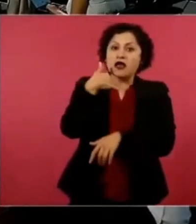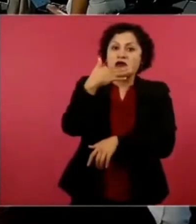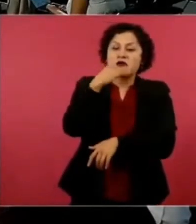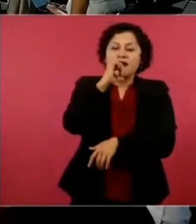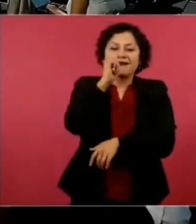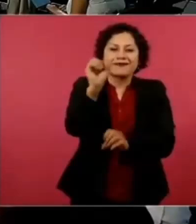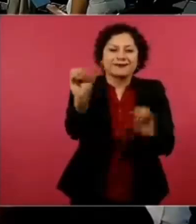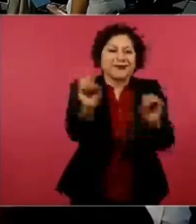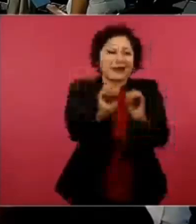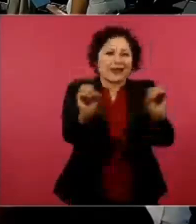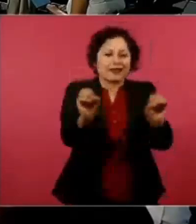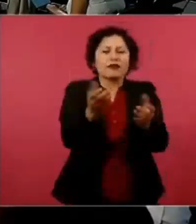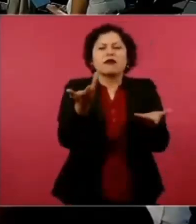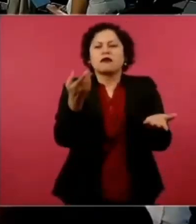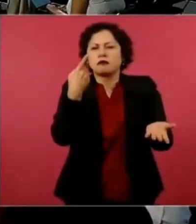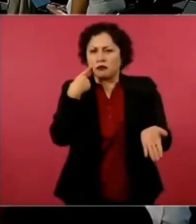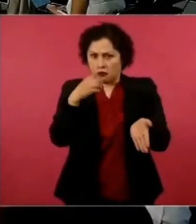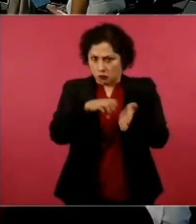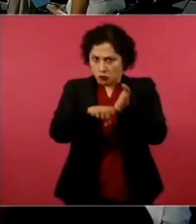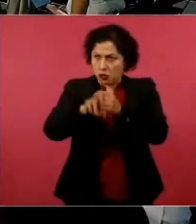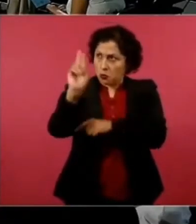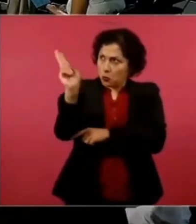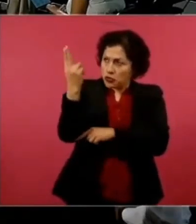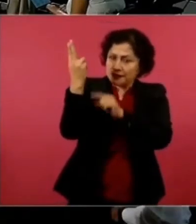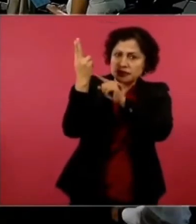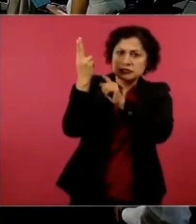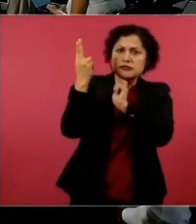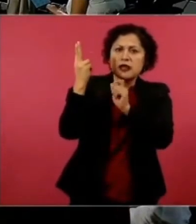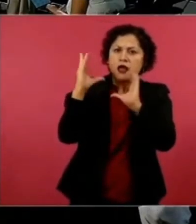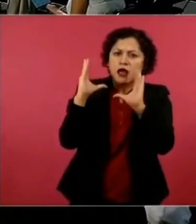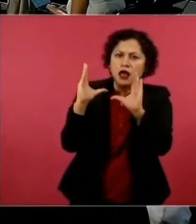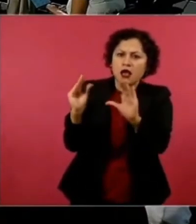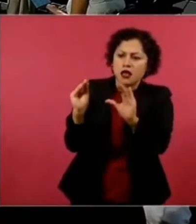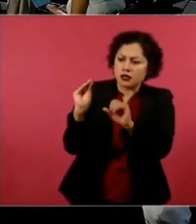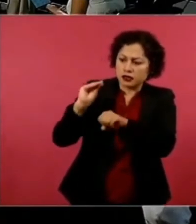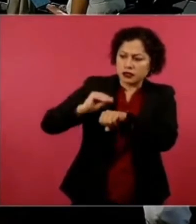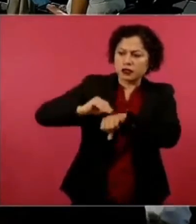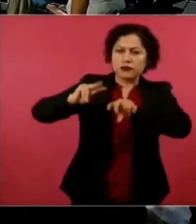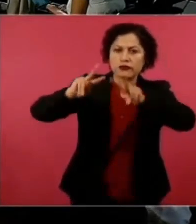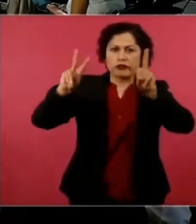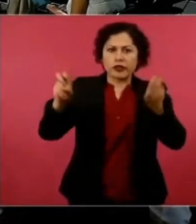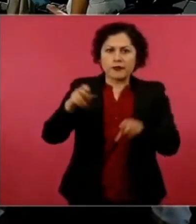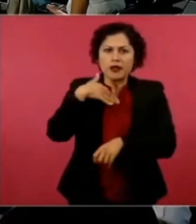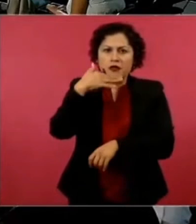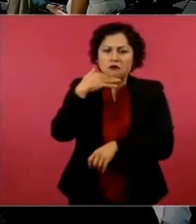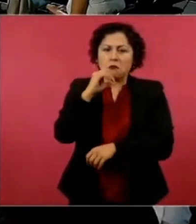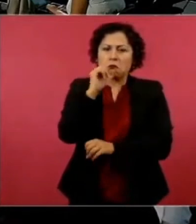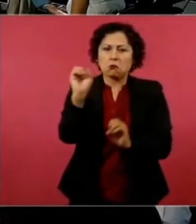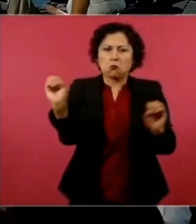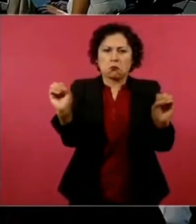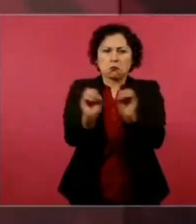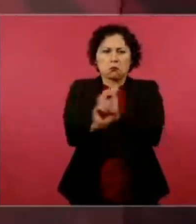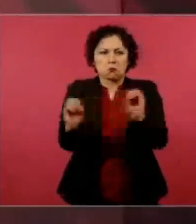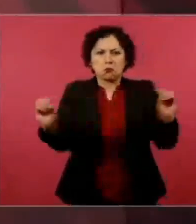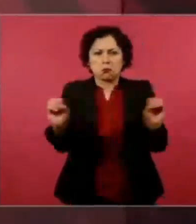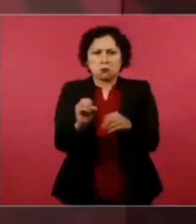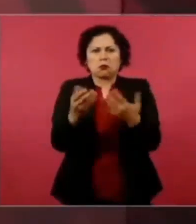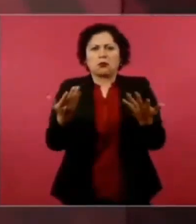las universidades. No hay tesis sobre la corrupción, que era el principal problema de